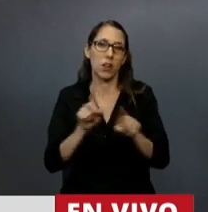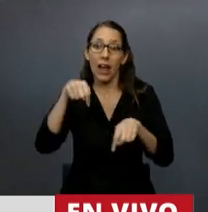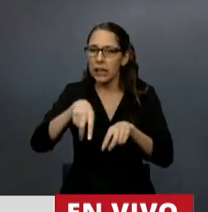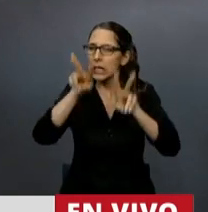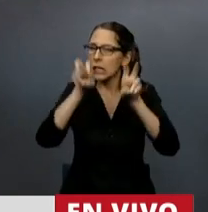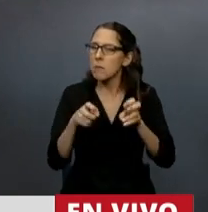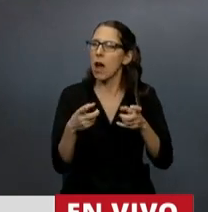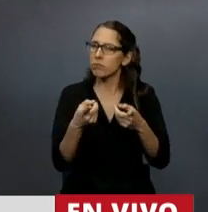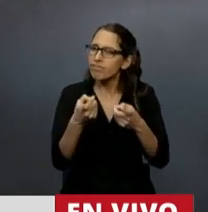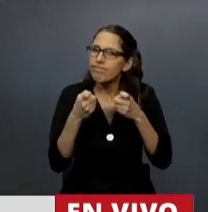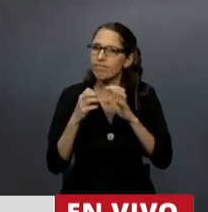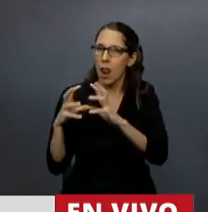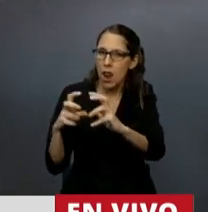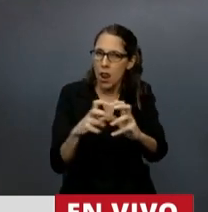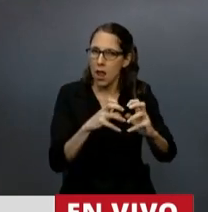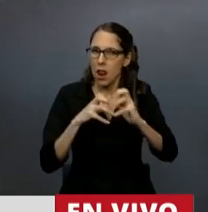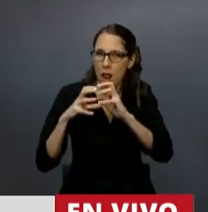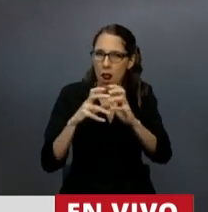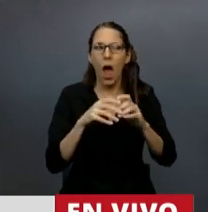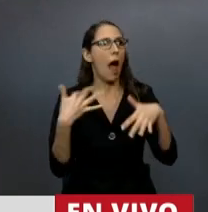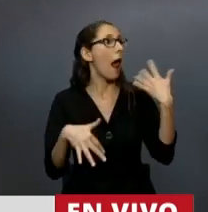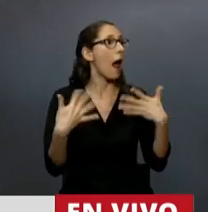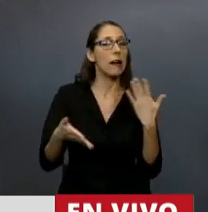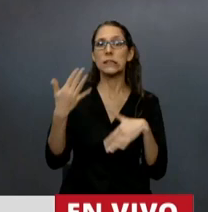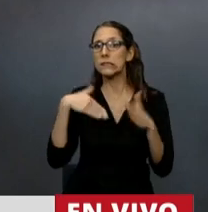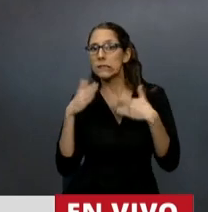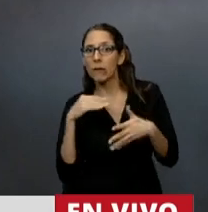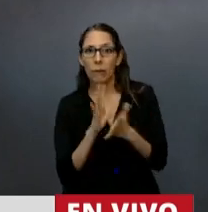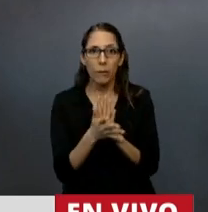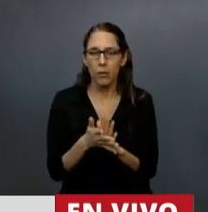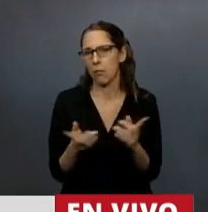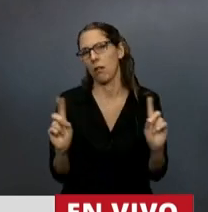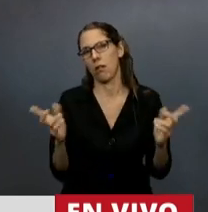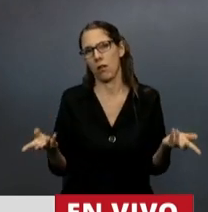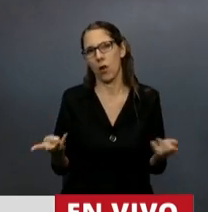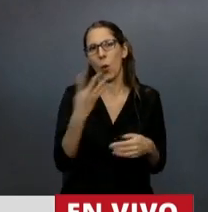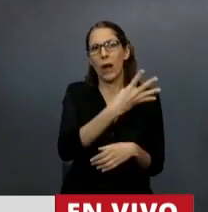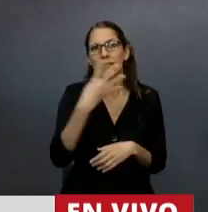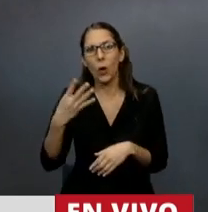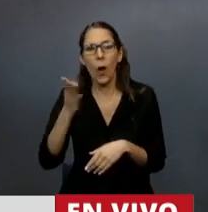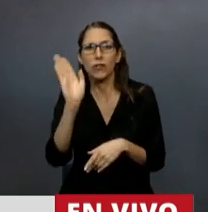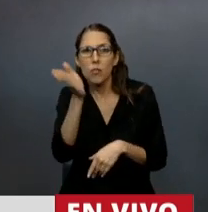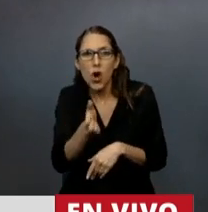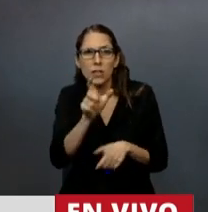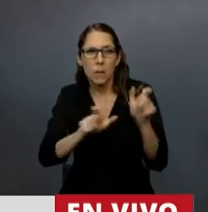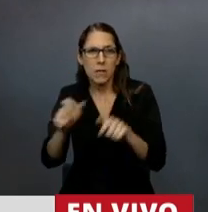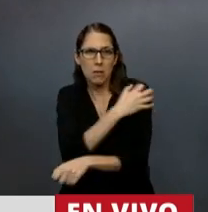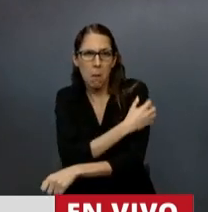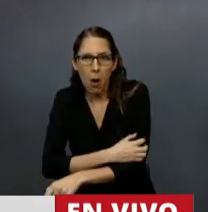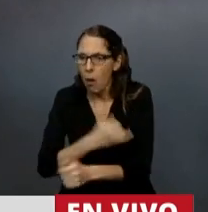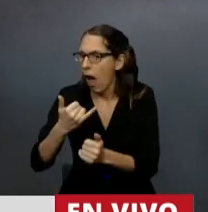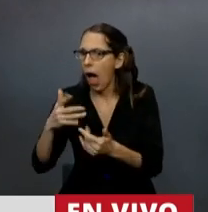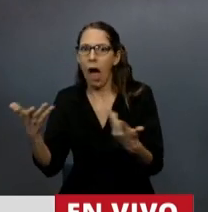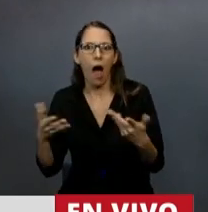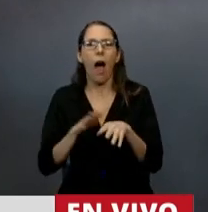debate, que esto es a todas las apuradas, mientras tenemos 44% de pobreza, mientras